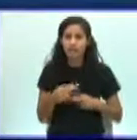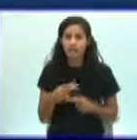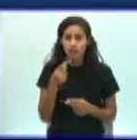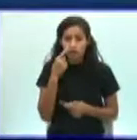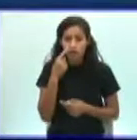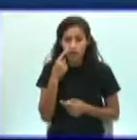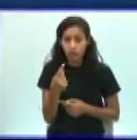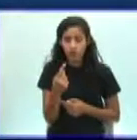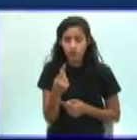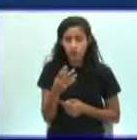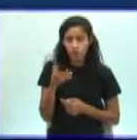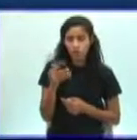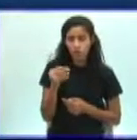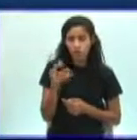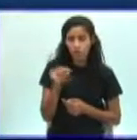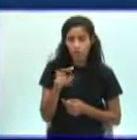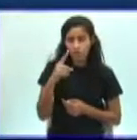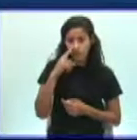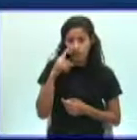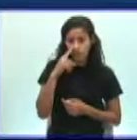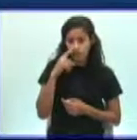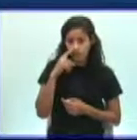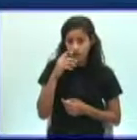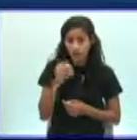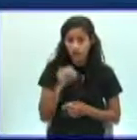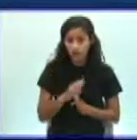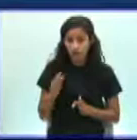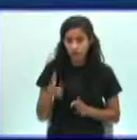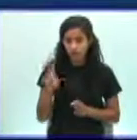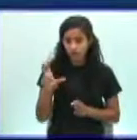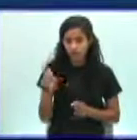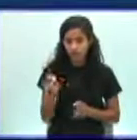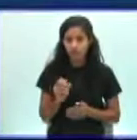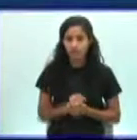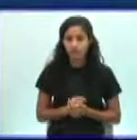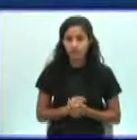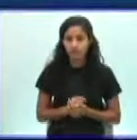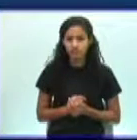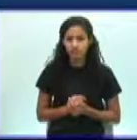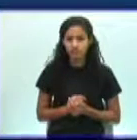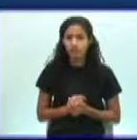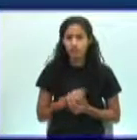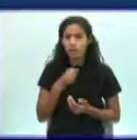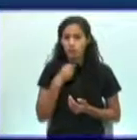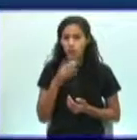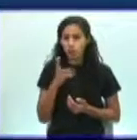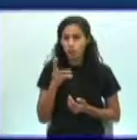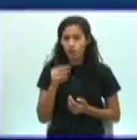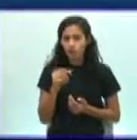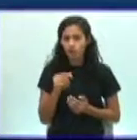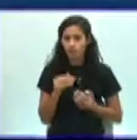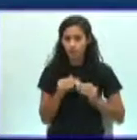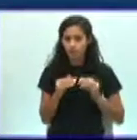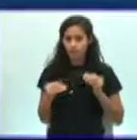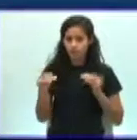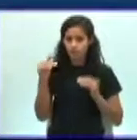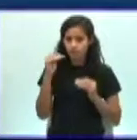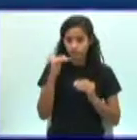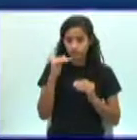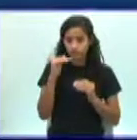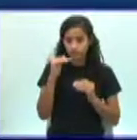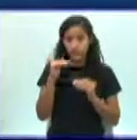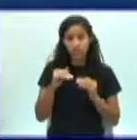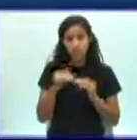reconocer los números naturales del 0 al 20. Contar de manera